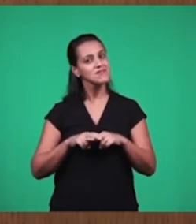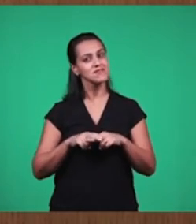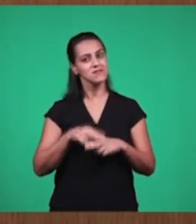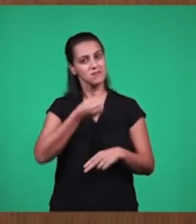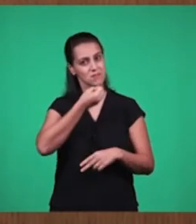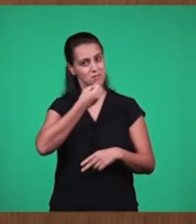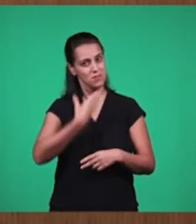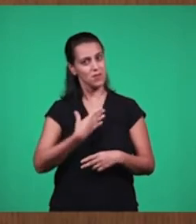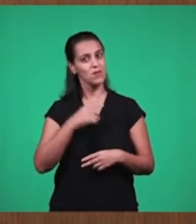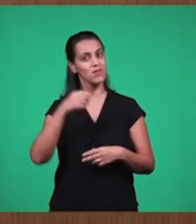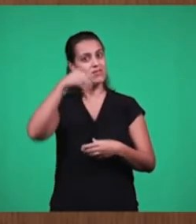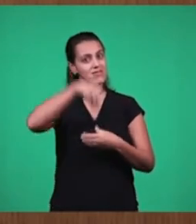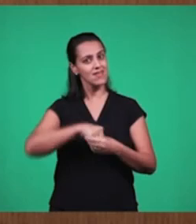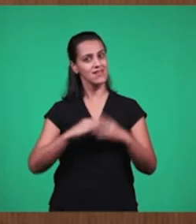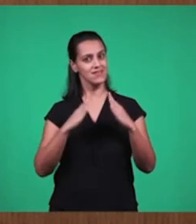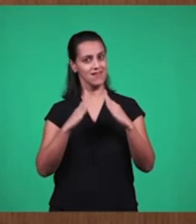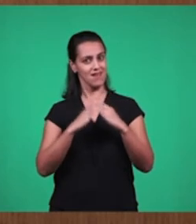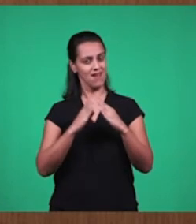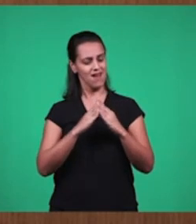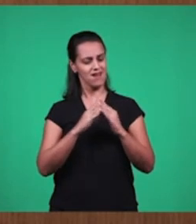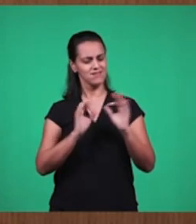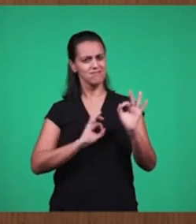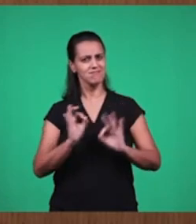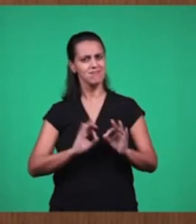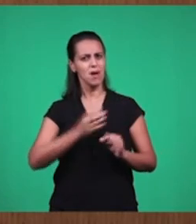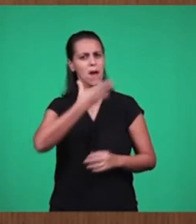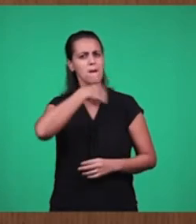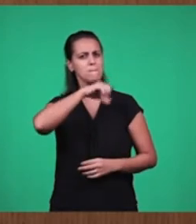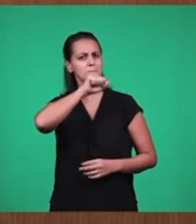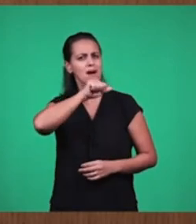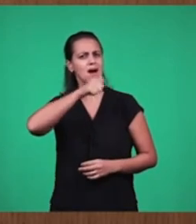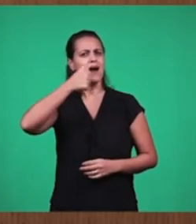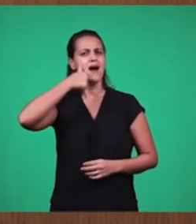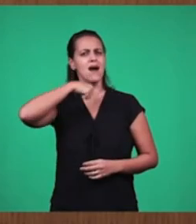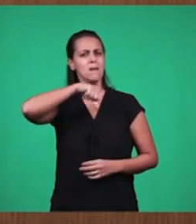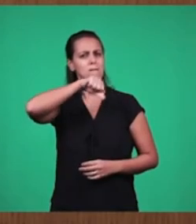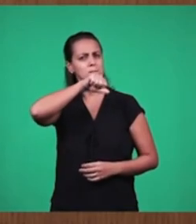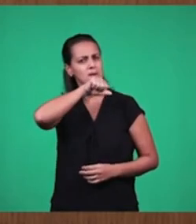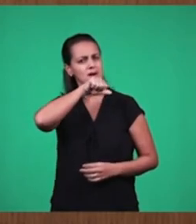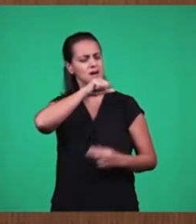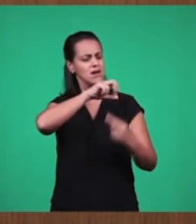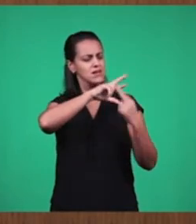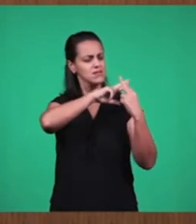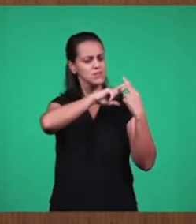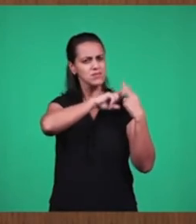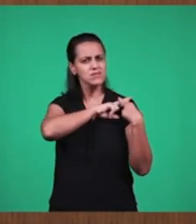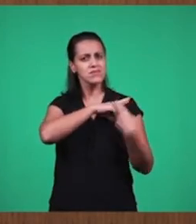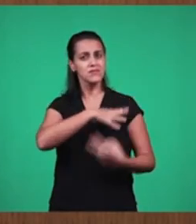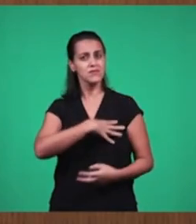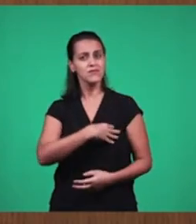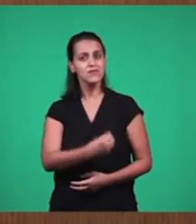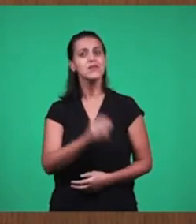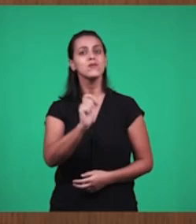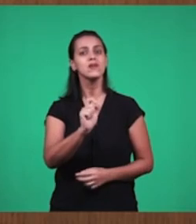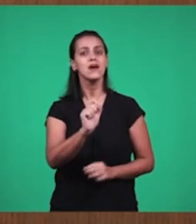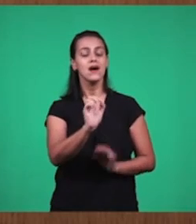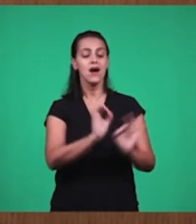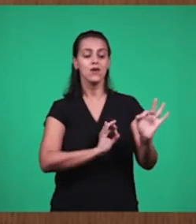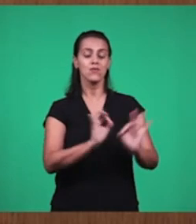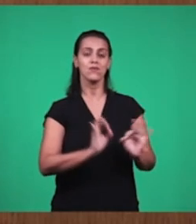que mueve toda casa y que envuelve a la madre, al padre y a todos los responsables de hijos es